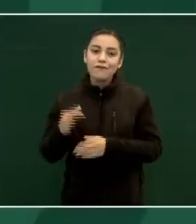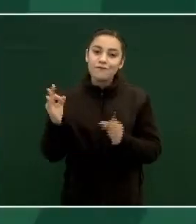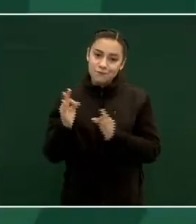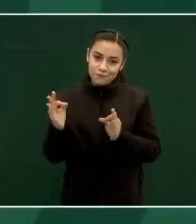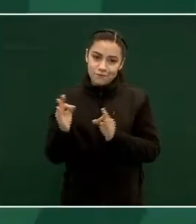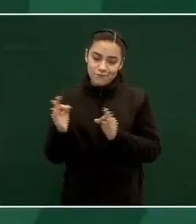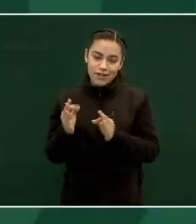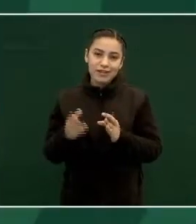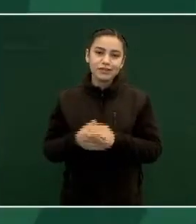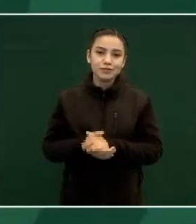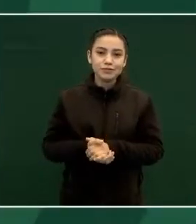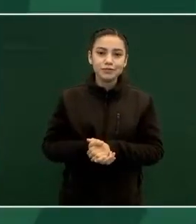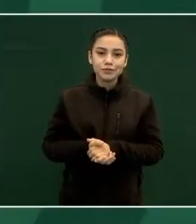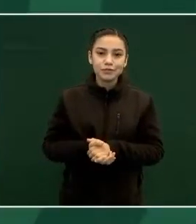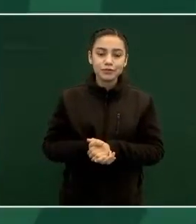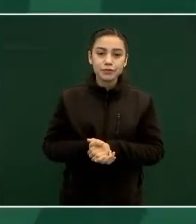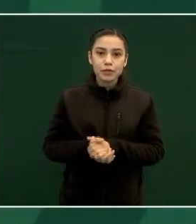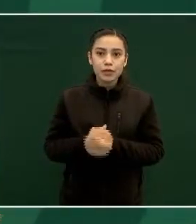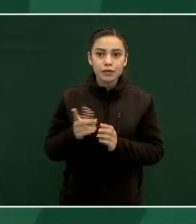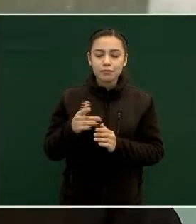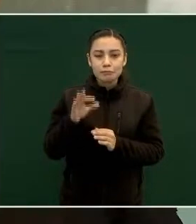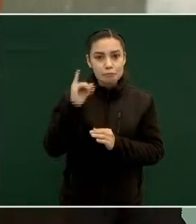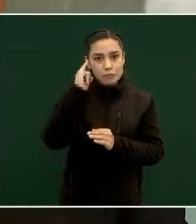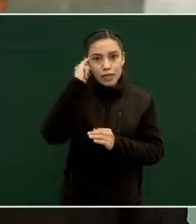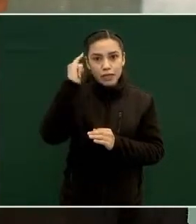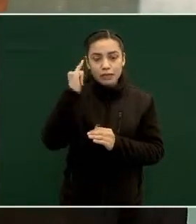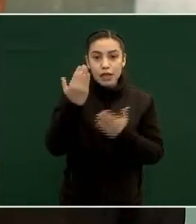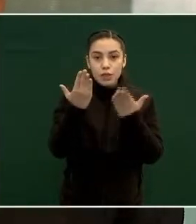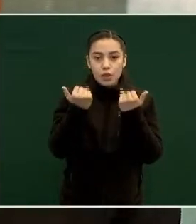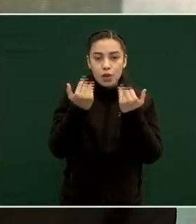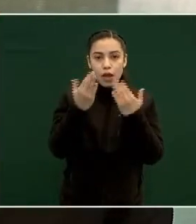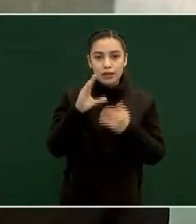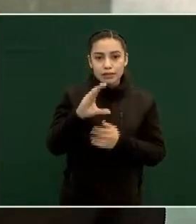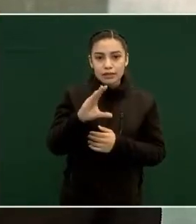si no existe la Comisión Federal de Electricidad,